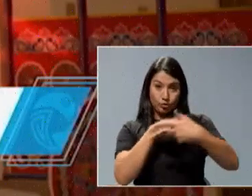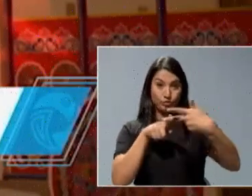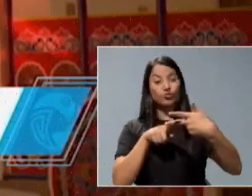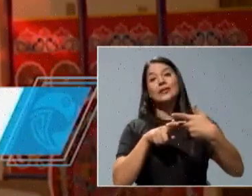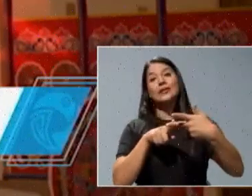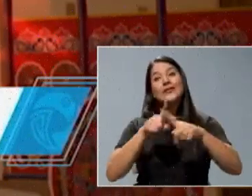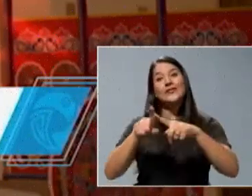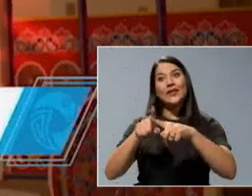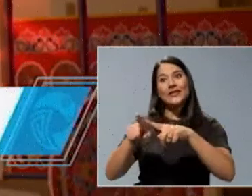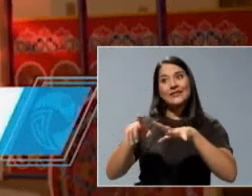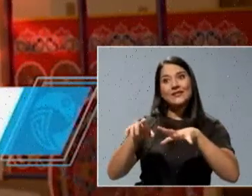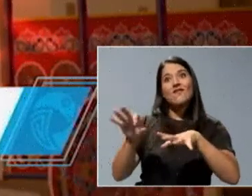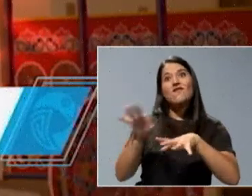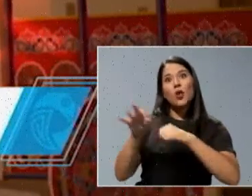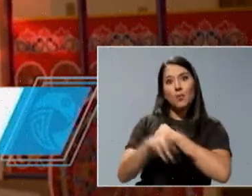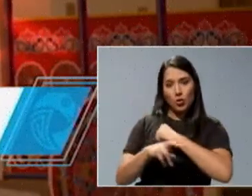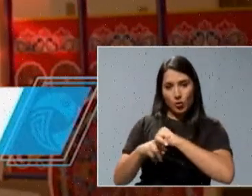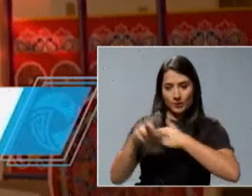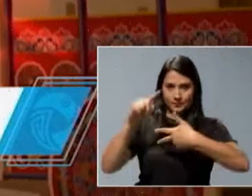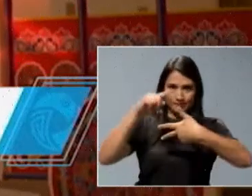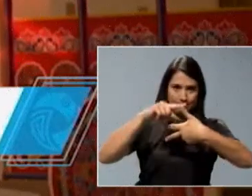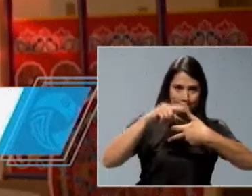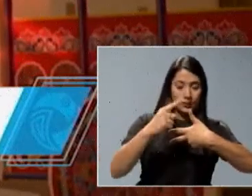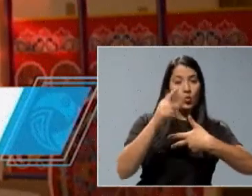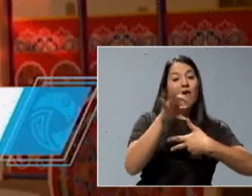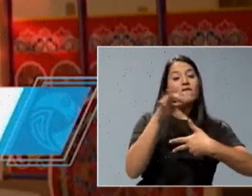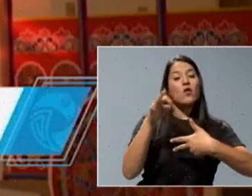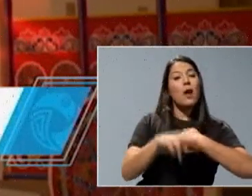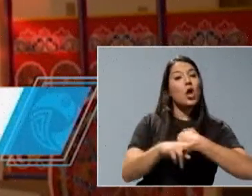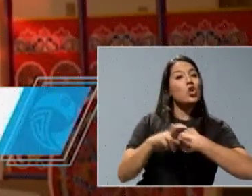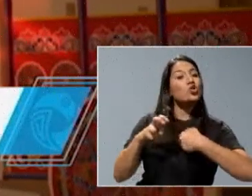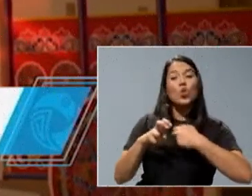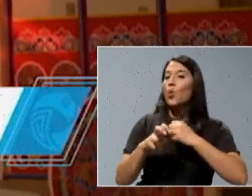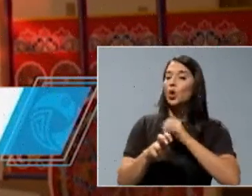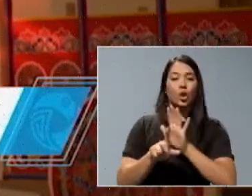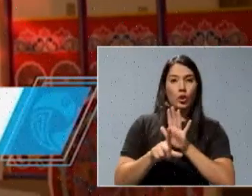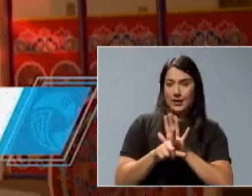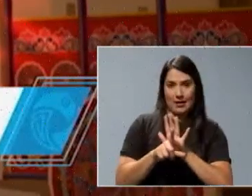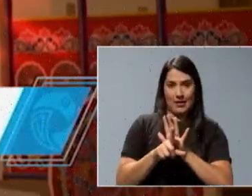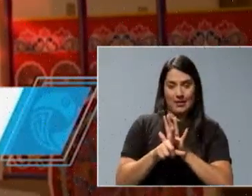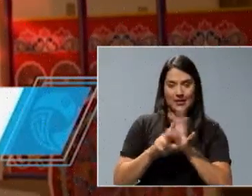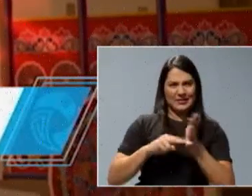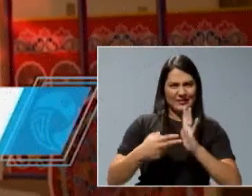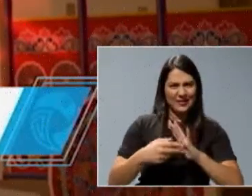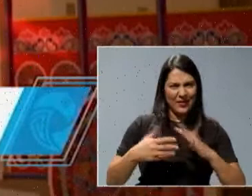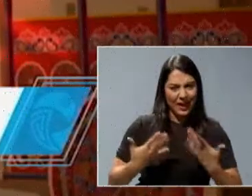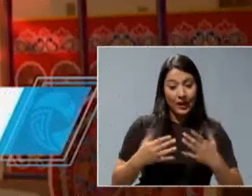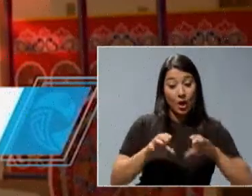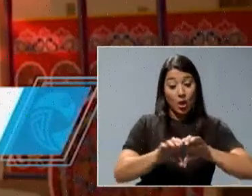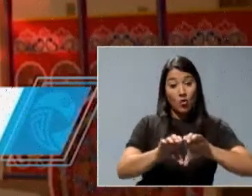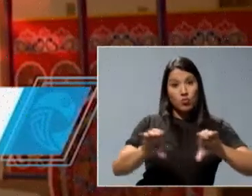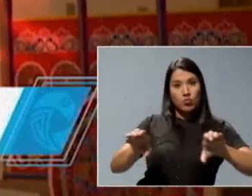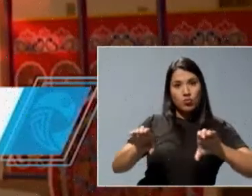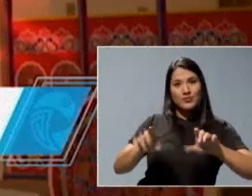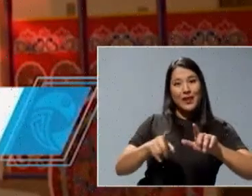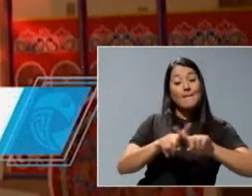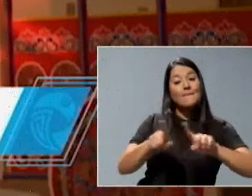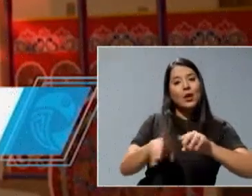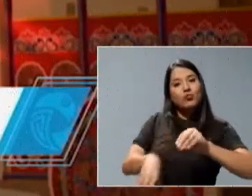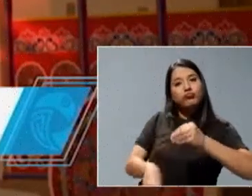eventos en el poliducto. Uno es la toma ilegal propiamente dicha, que es donde instalan una llave con